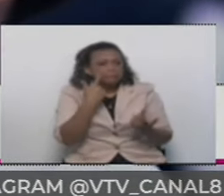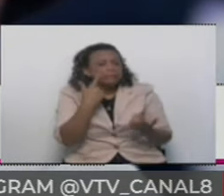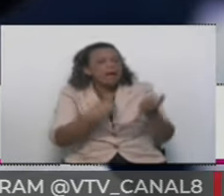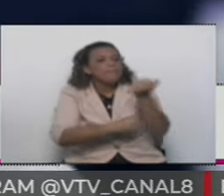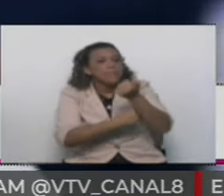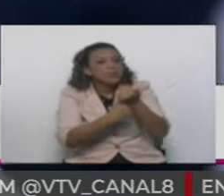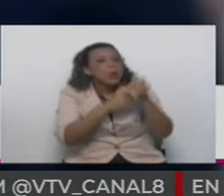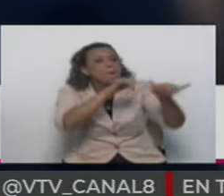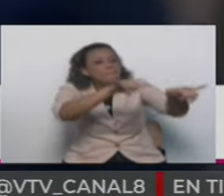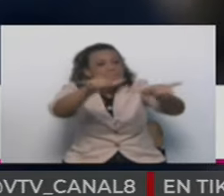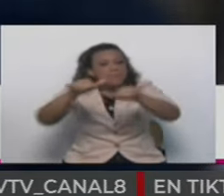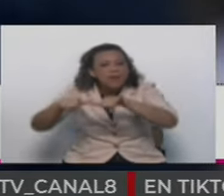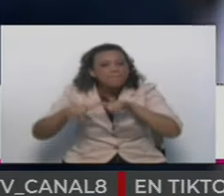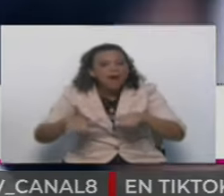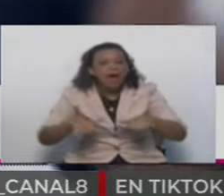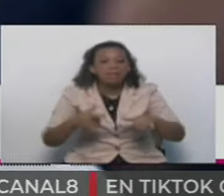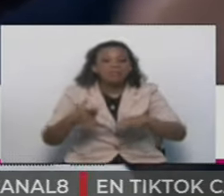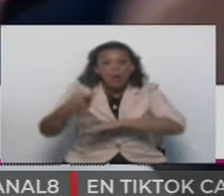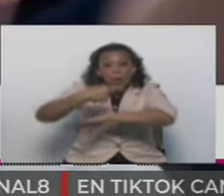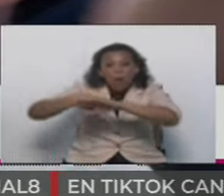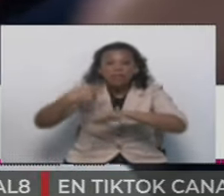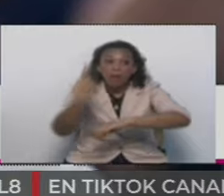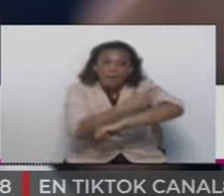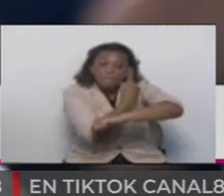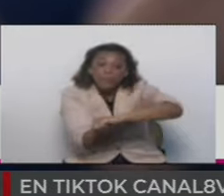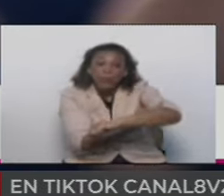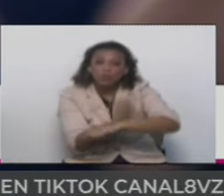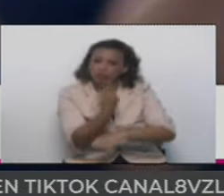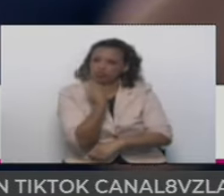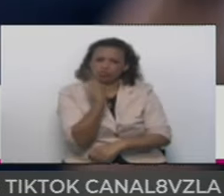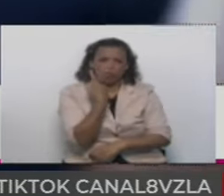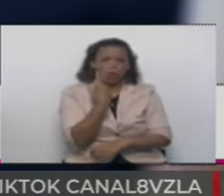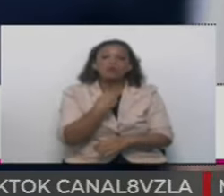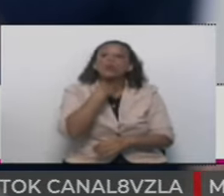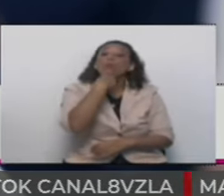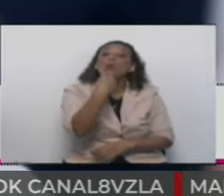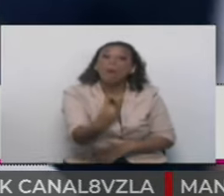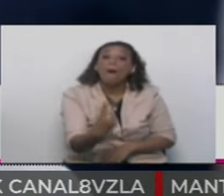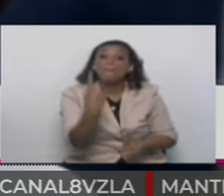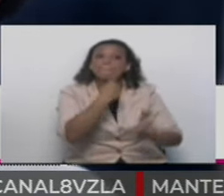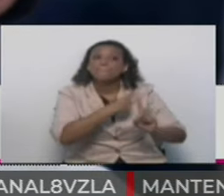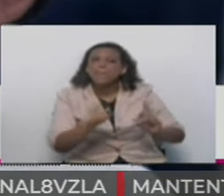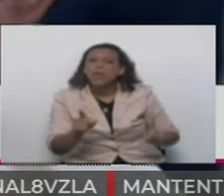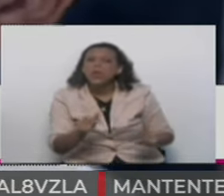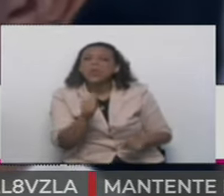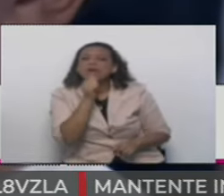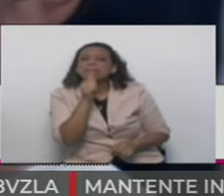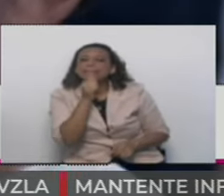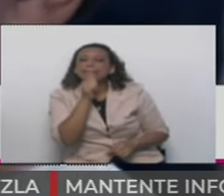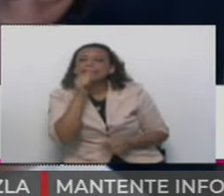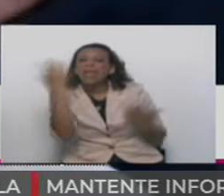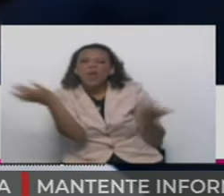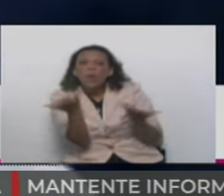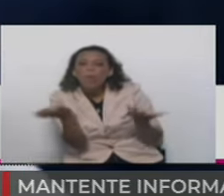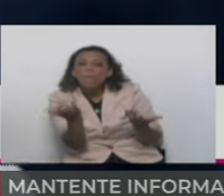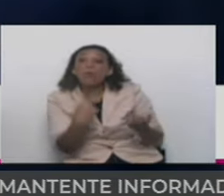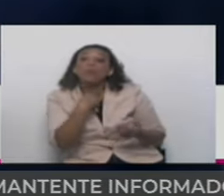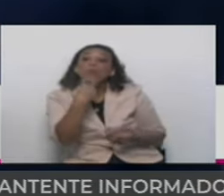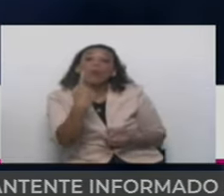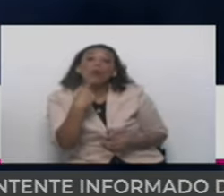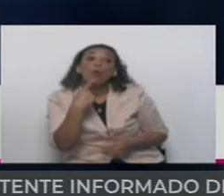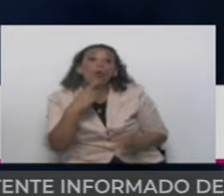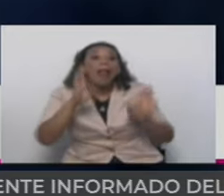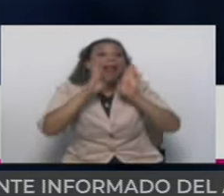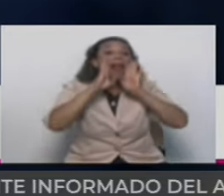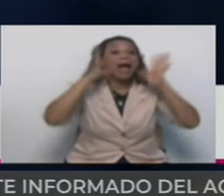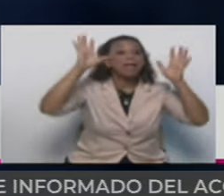apoyo del poder popular, porque nosotros nada más somos la voz. Entonces, como voz, tenemos que